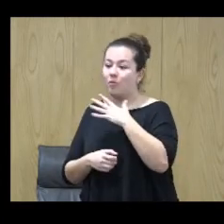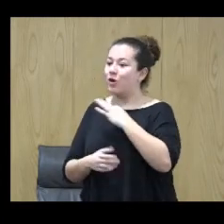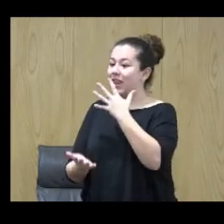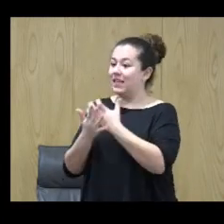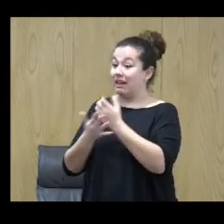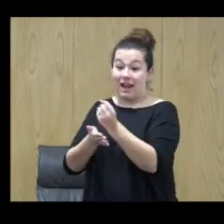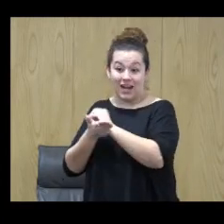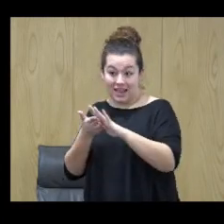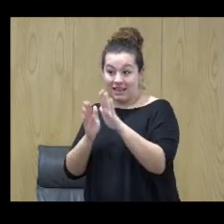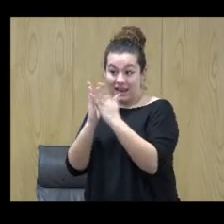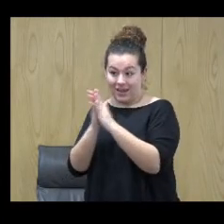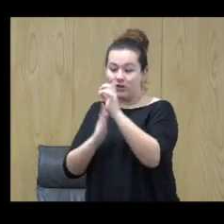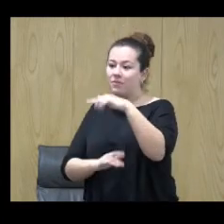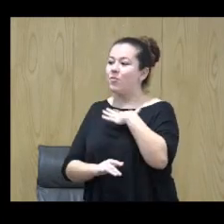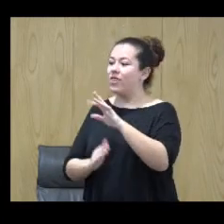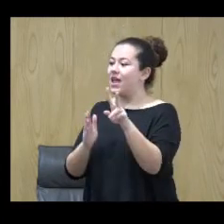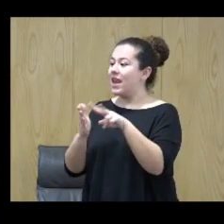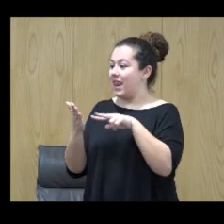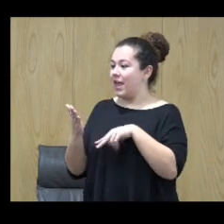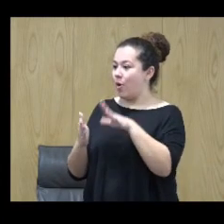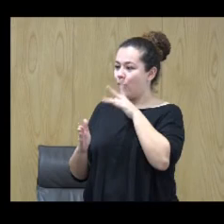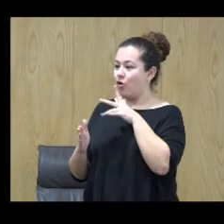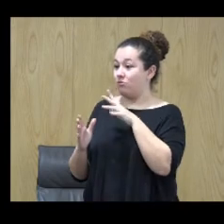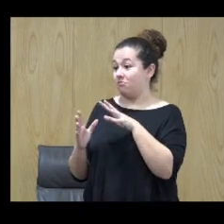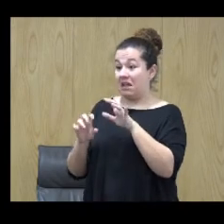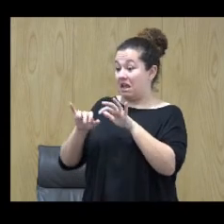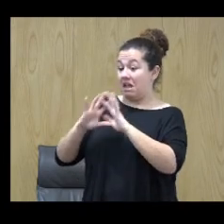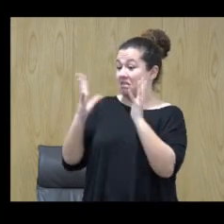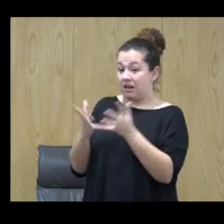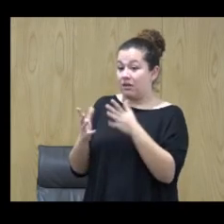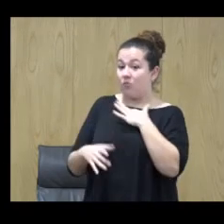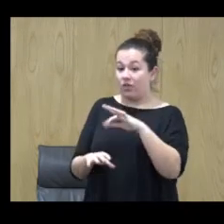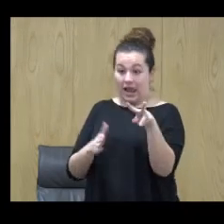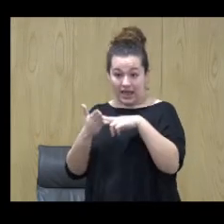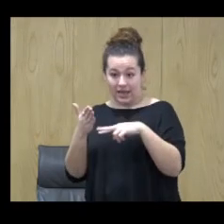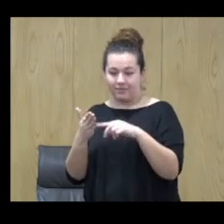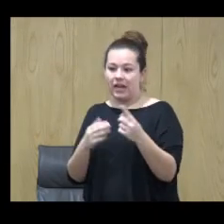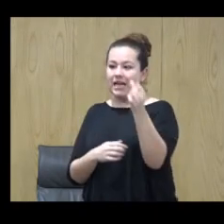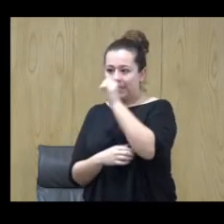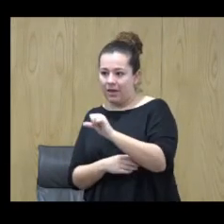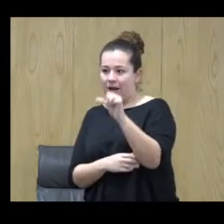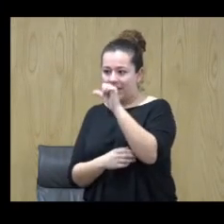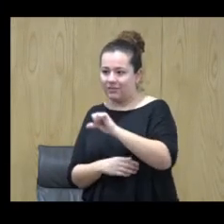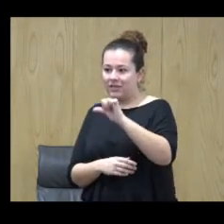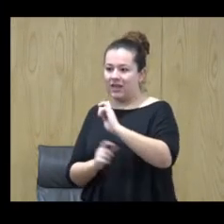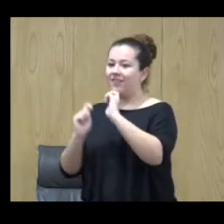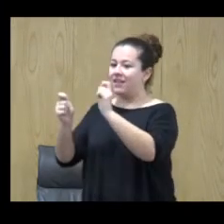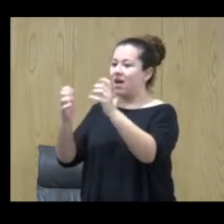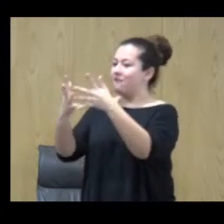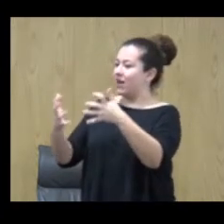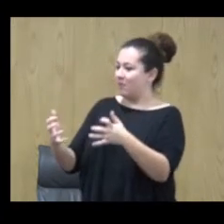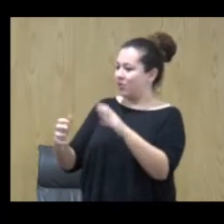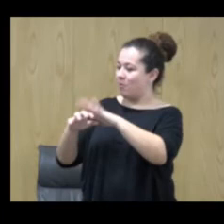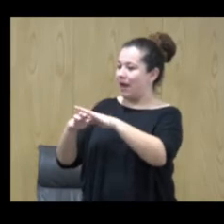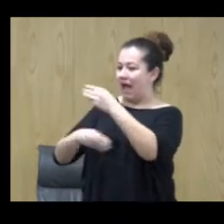también leerlos a través del navegador y tienen que leer, bueno, pues cada semana damos un fragmento del libro para